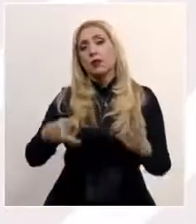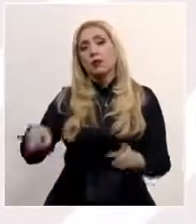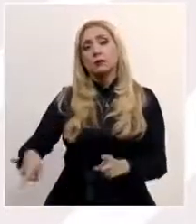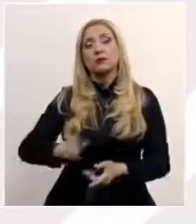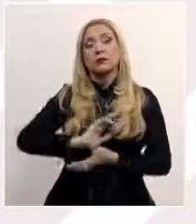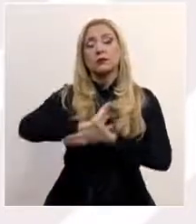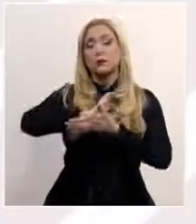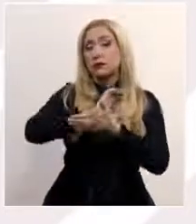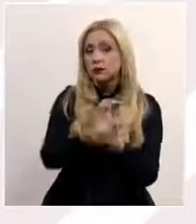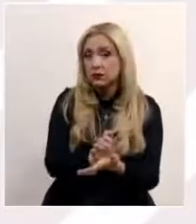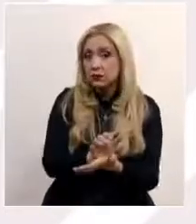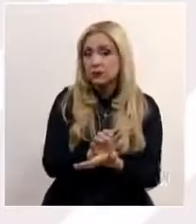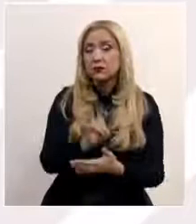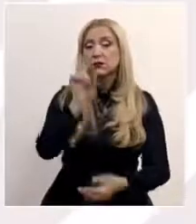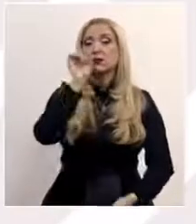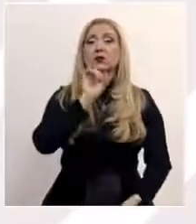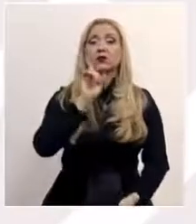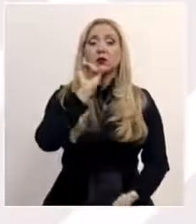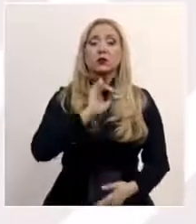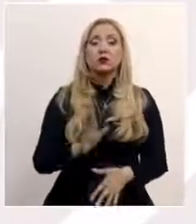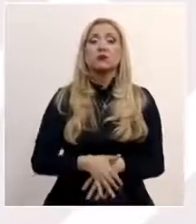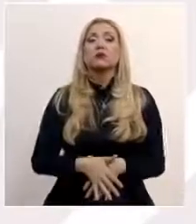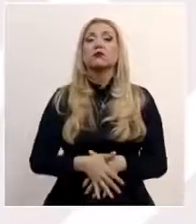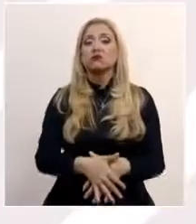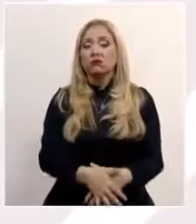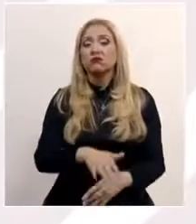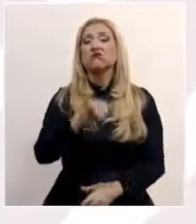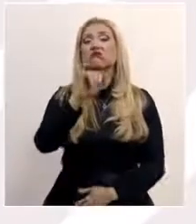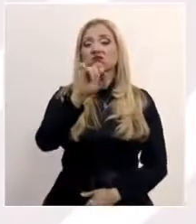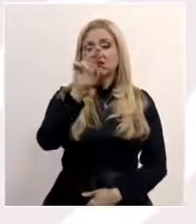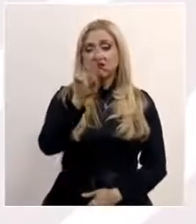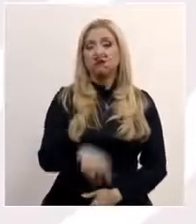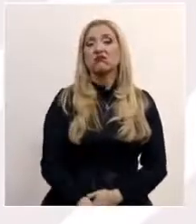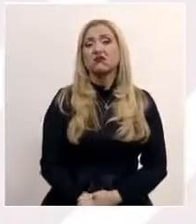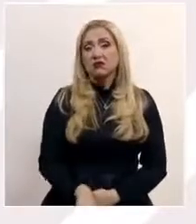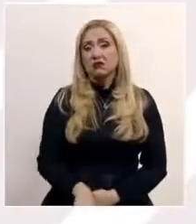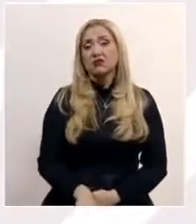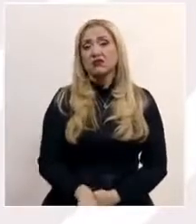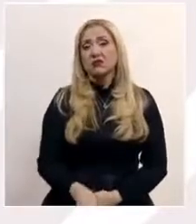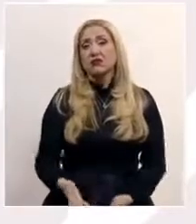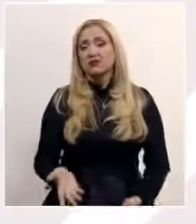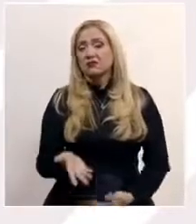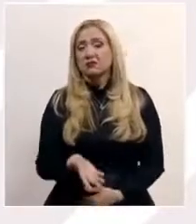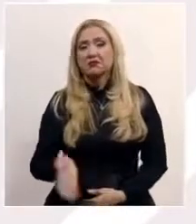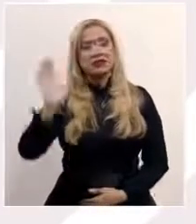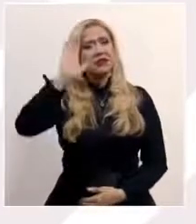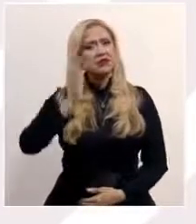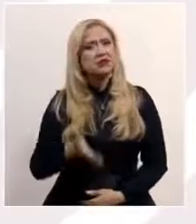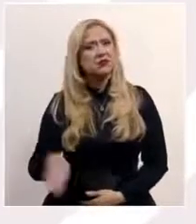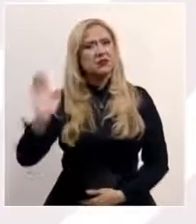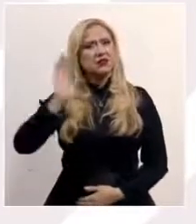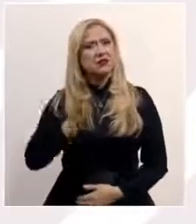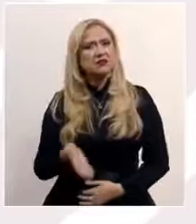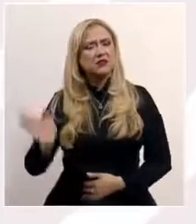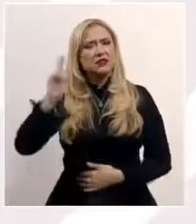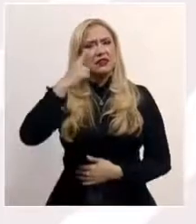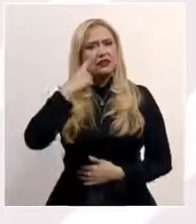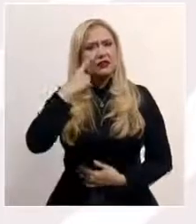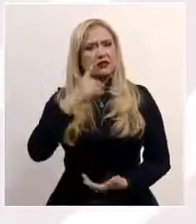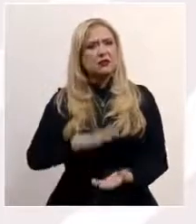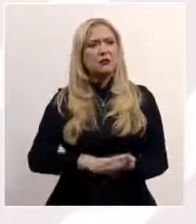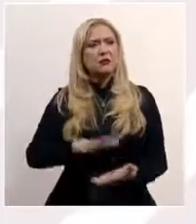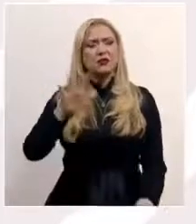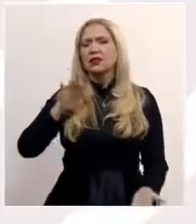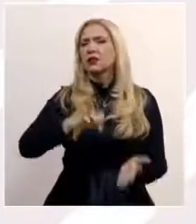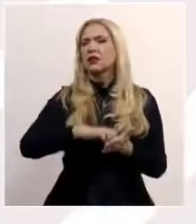discriminación que se sufre de las mujeres embarazadas. Sí, efectivamente, el despido es una de las conductas que más visualizamos. Ustedes,